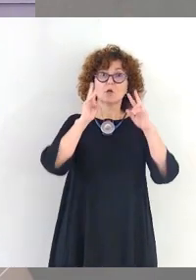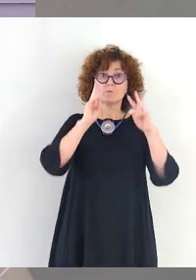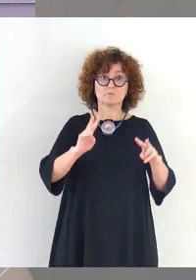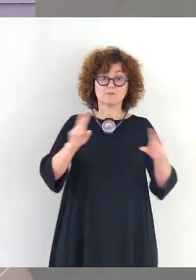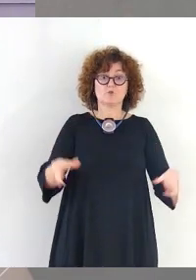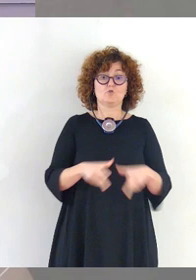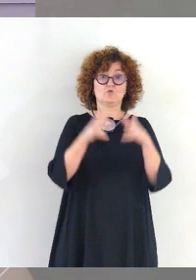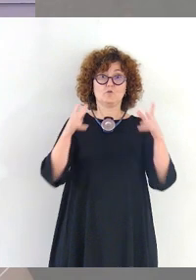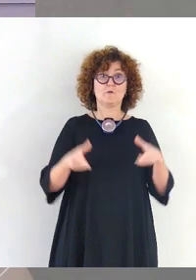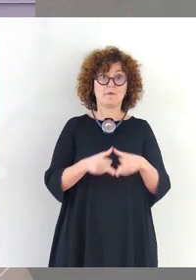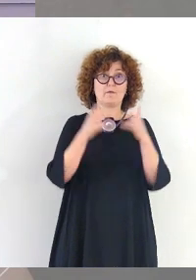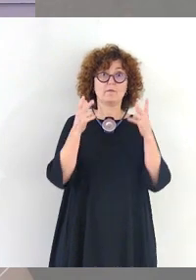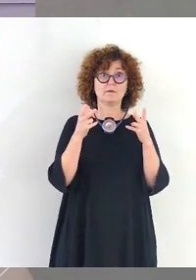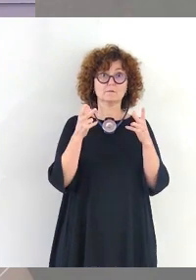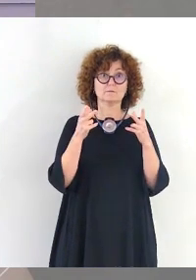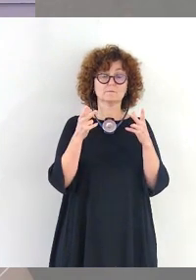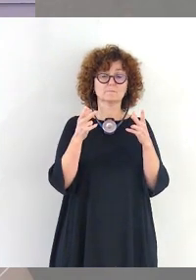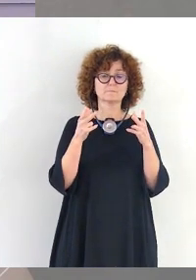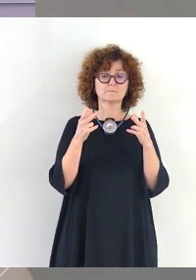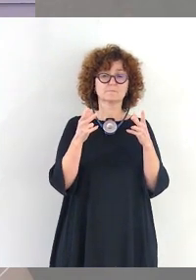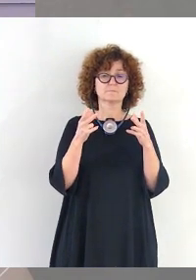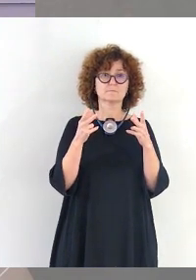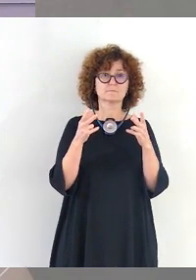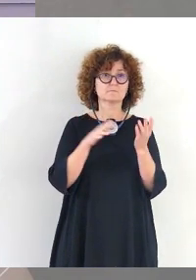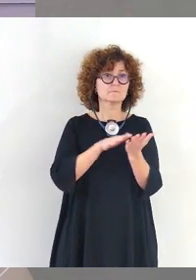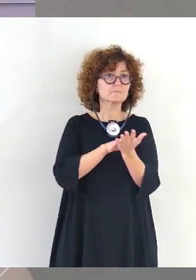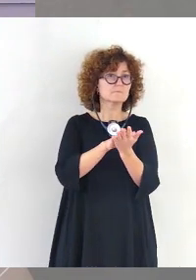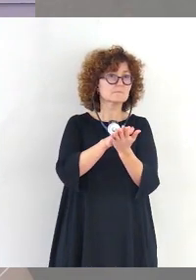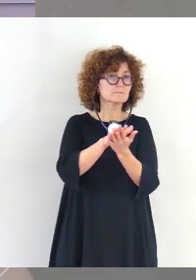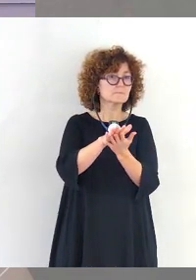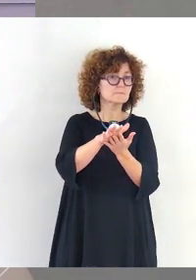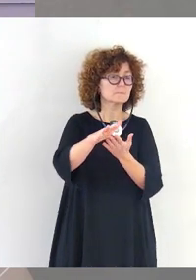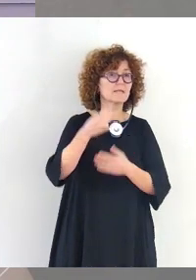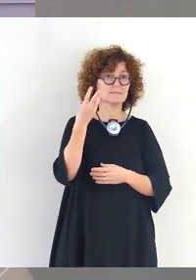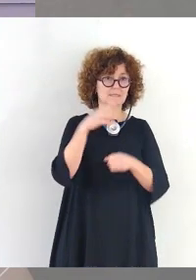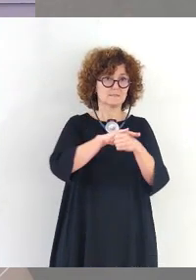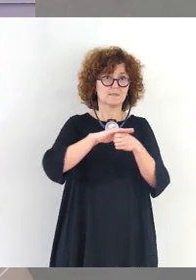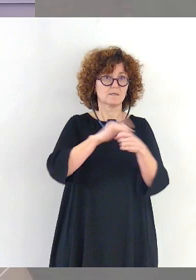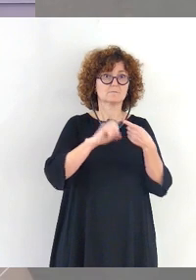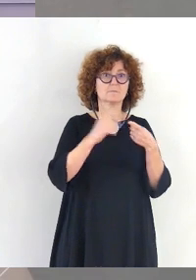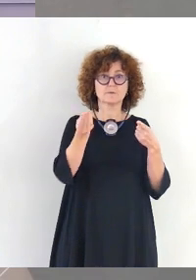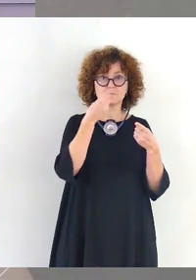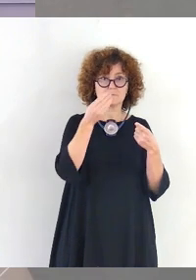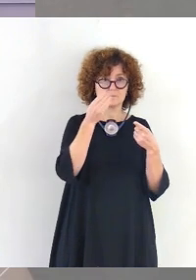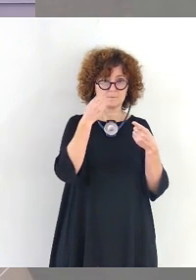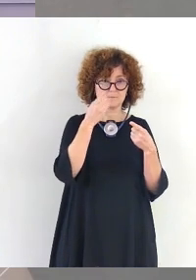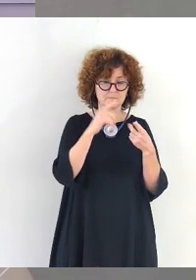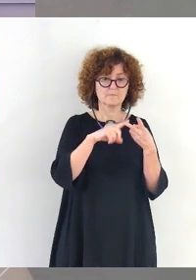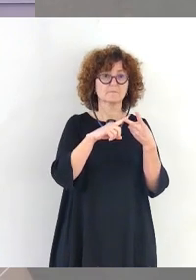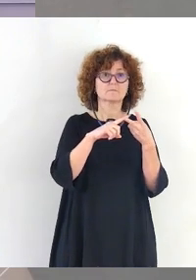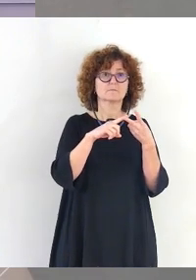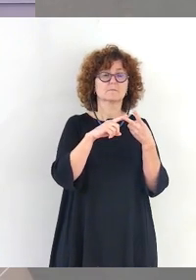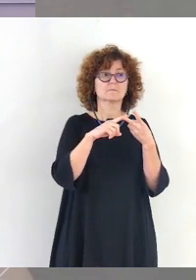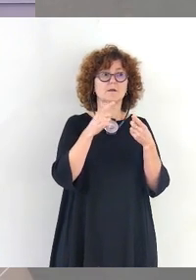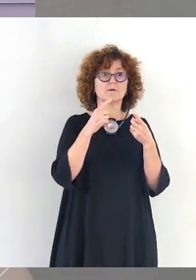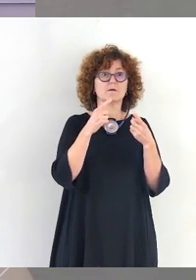estado trabajando han tenido un impacto en tres áreas la primera alimentos alimentación la gente